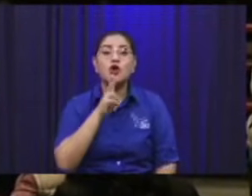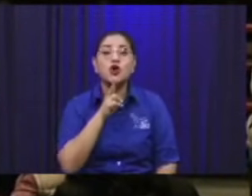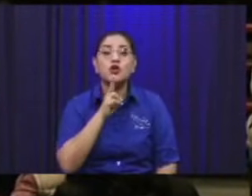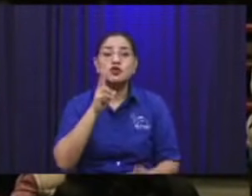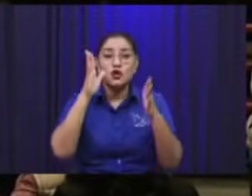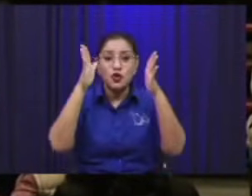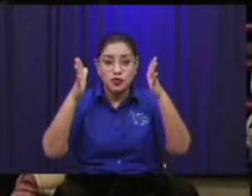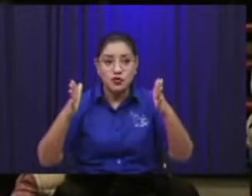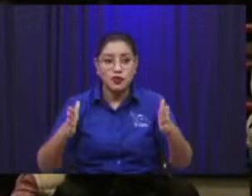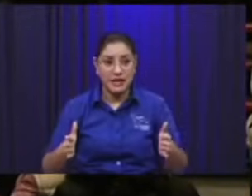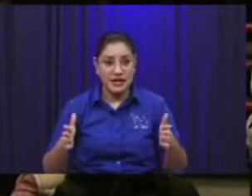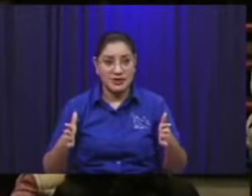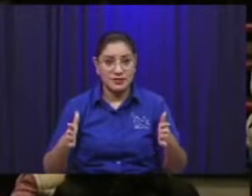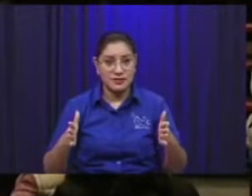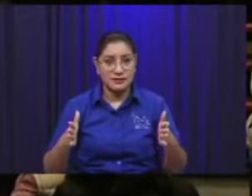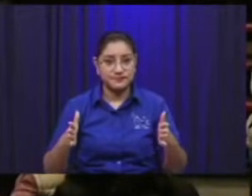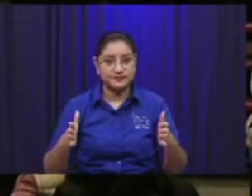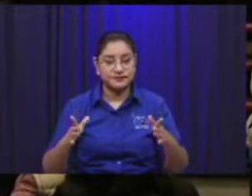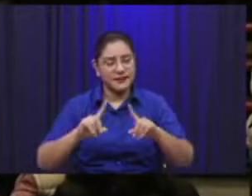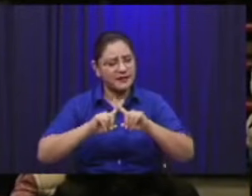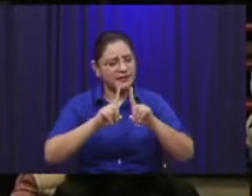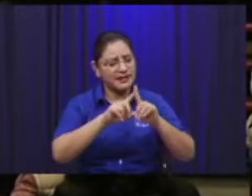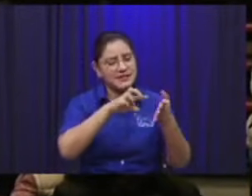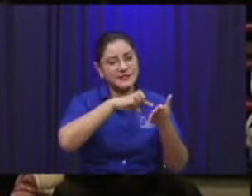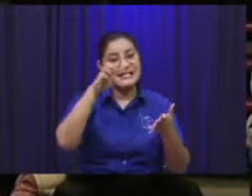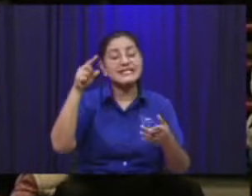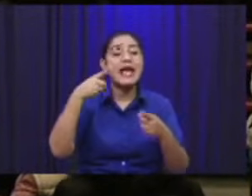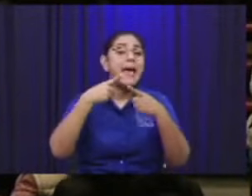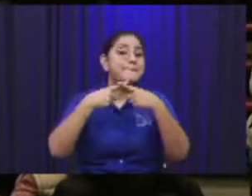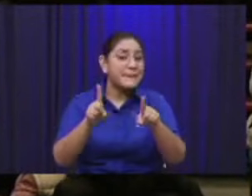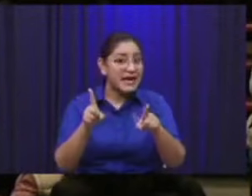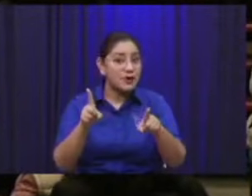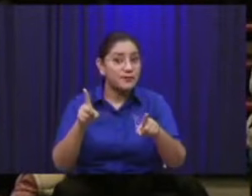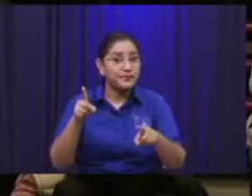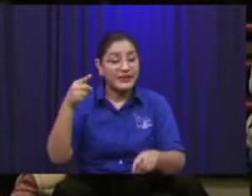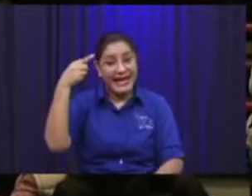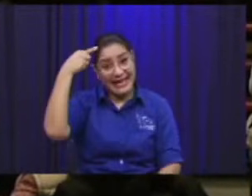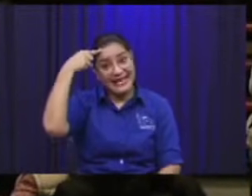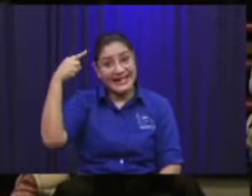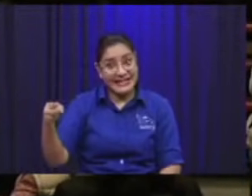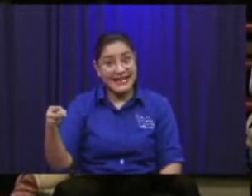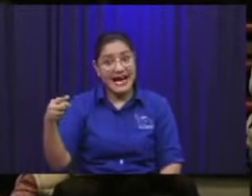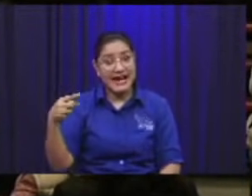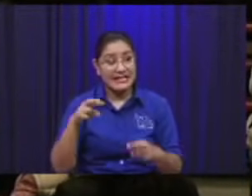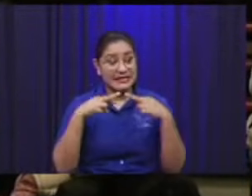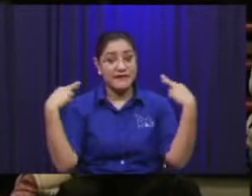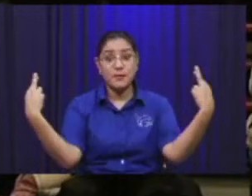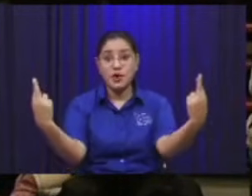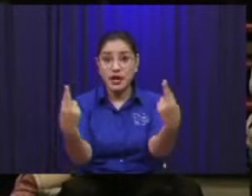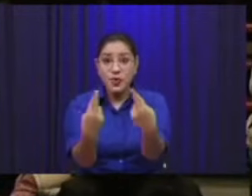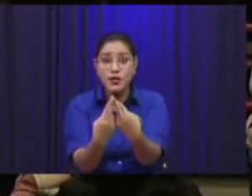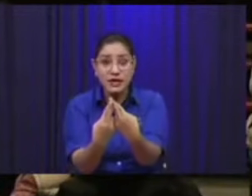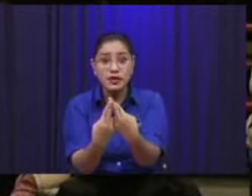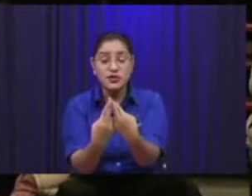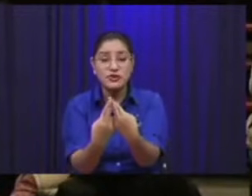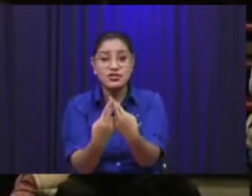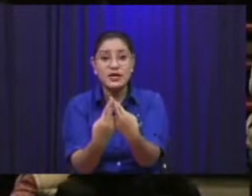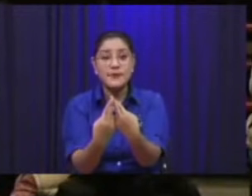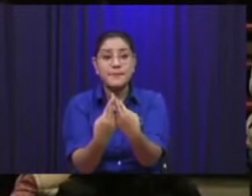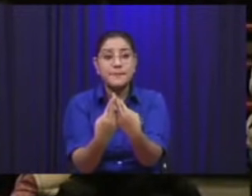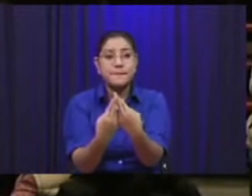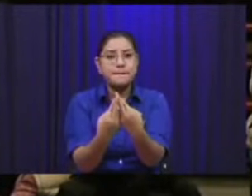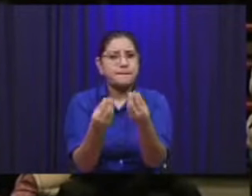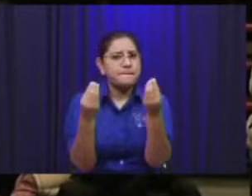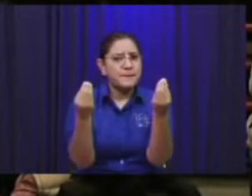porque había muchos de muchos países y era de día no era en la noche entonces era un día laboral no era